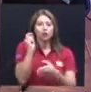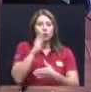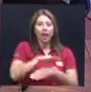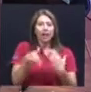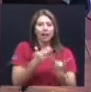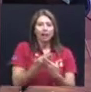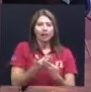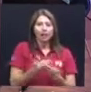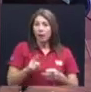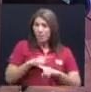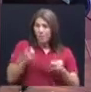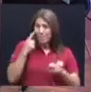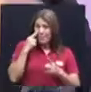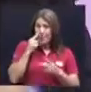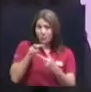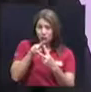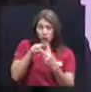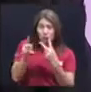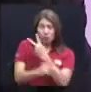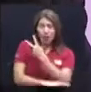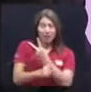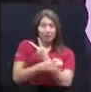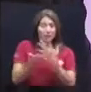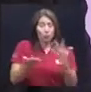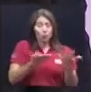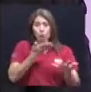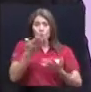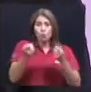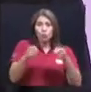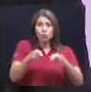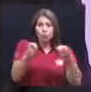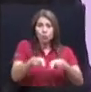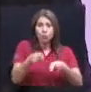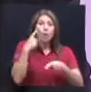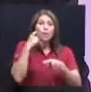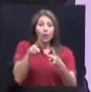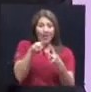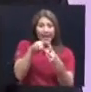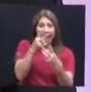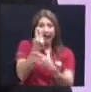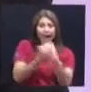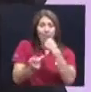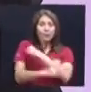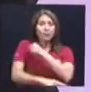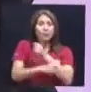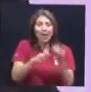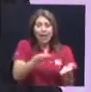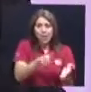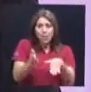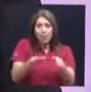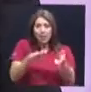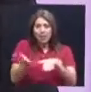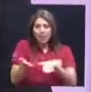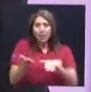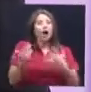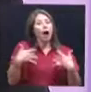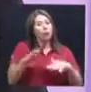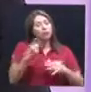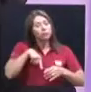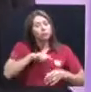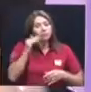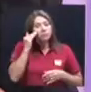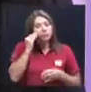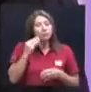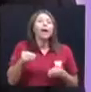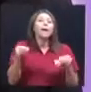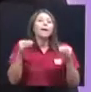y del otro porque hay muertes tanto de un lado como del otro verdad O sea tanto hay muertes eh Aunque Estamos de acuerdo que hay más